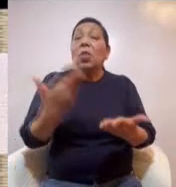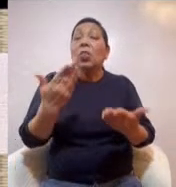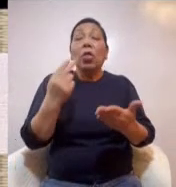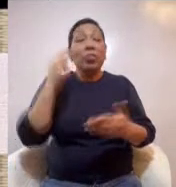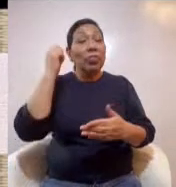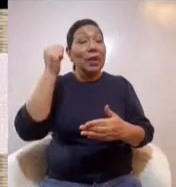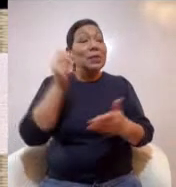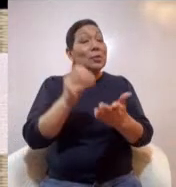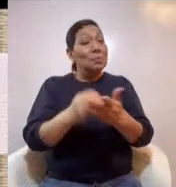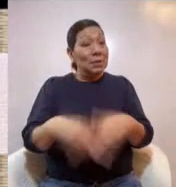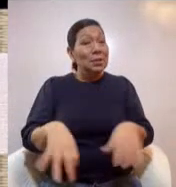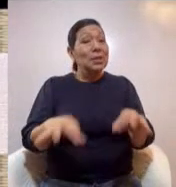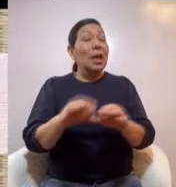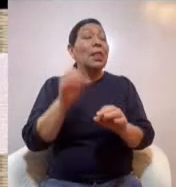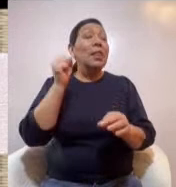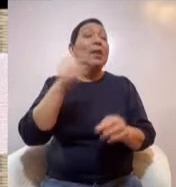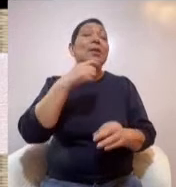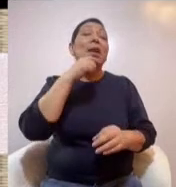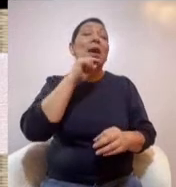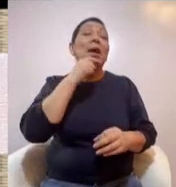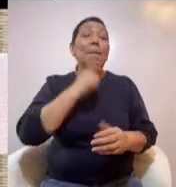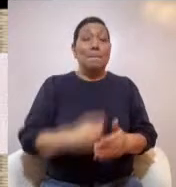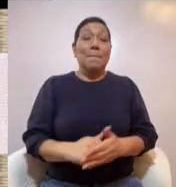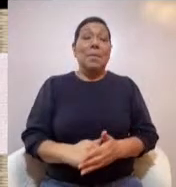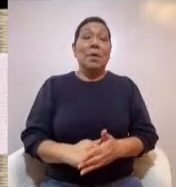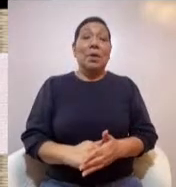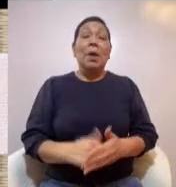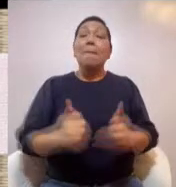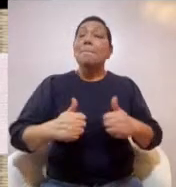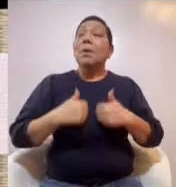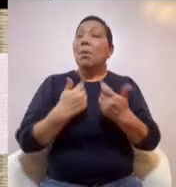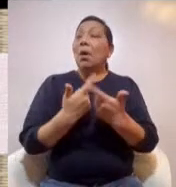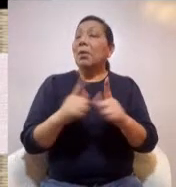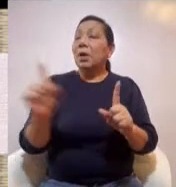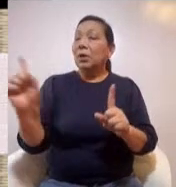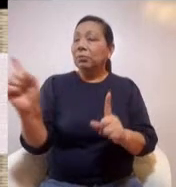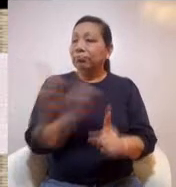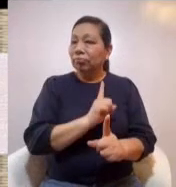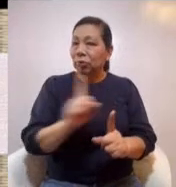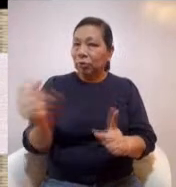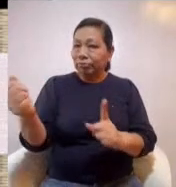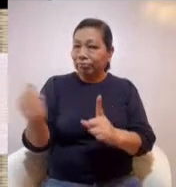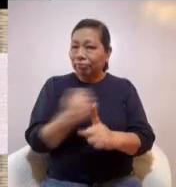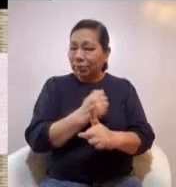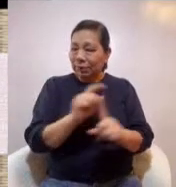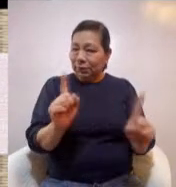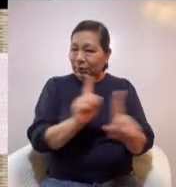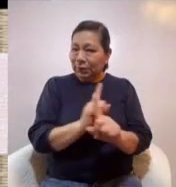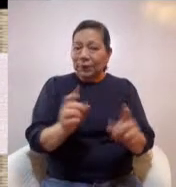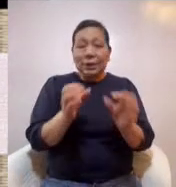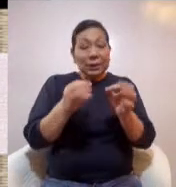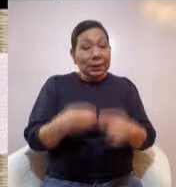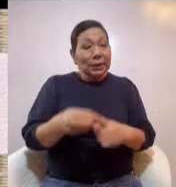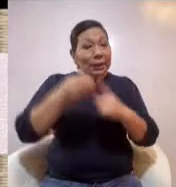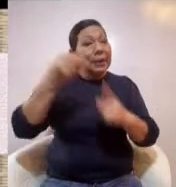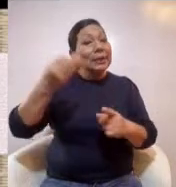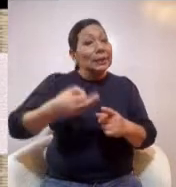que establece dos derechos fundamentales: el derecho de las mujeres a vivir libres de violencia, es decir, es una convención